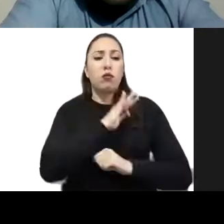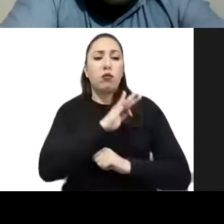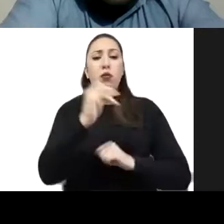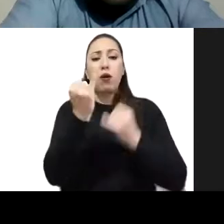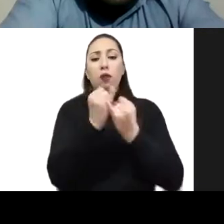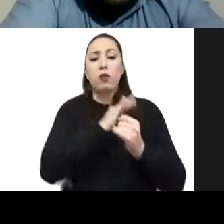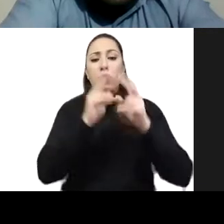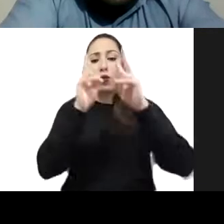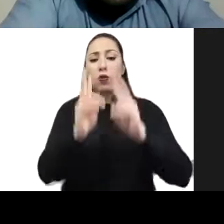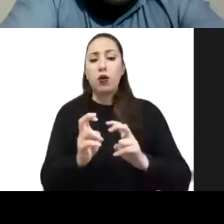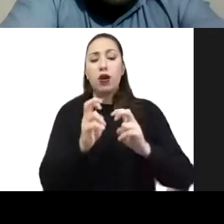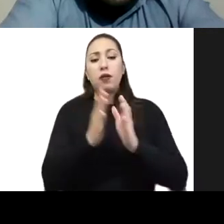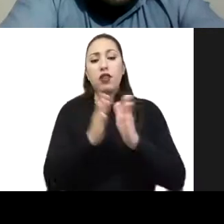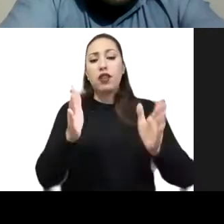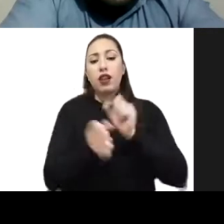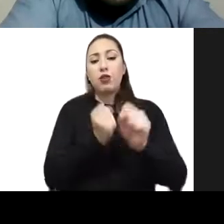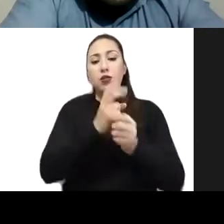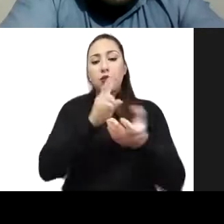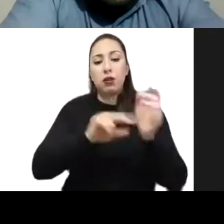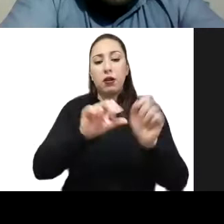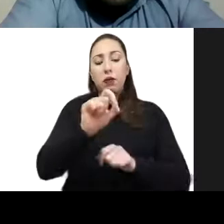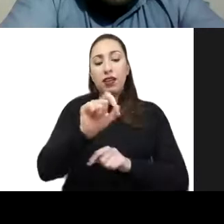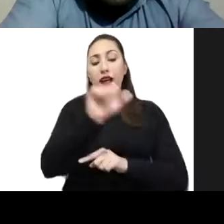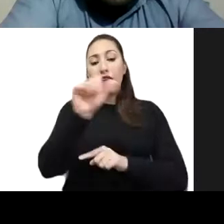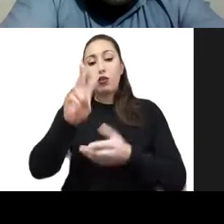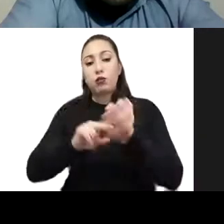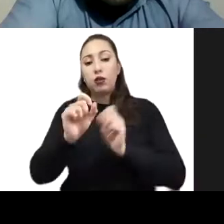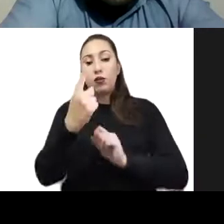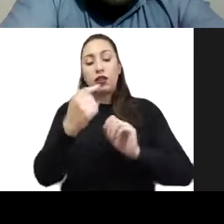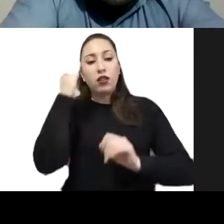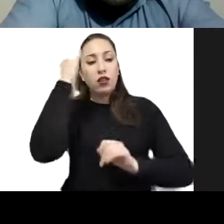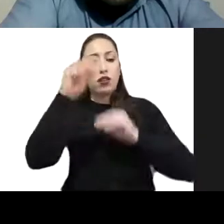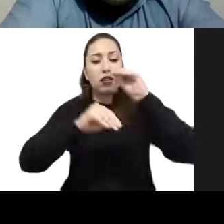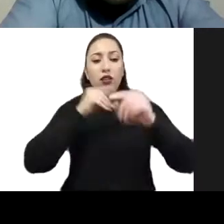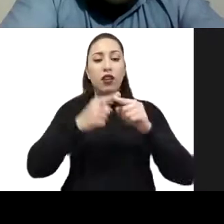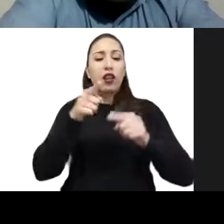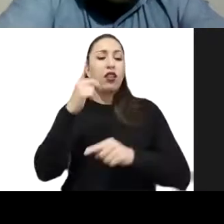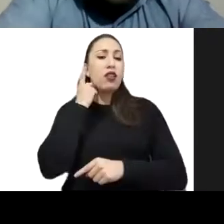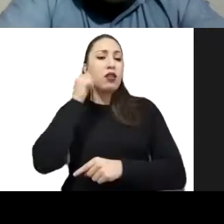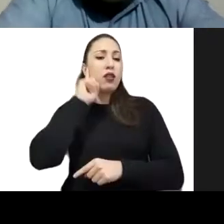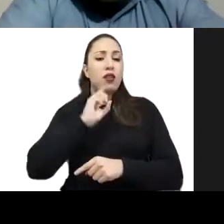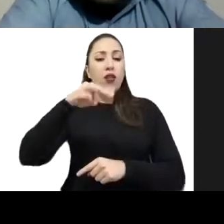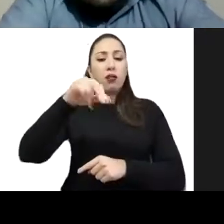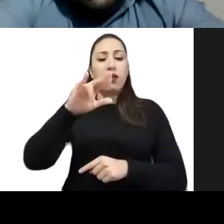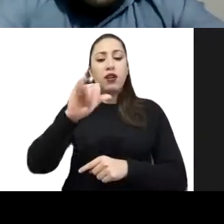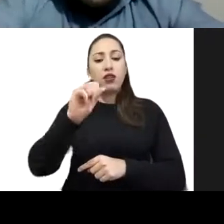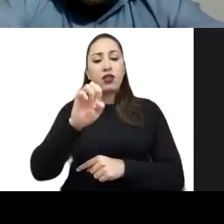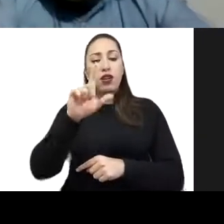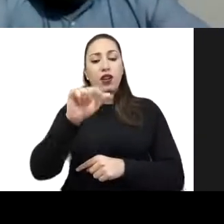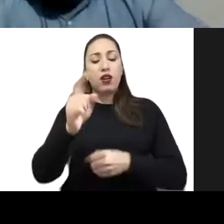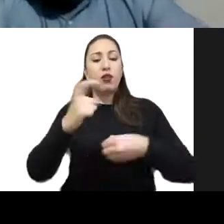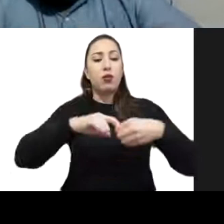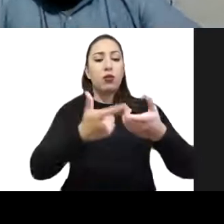ciclo escolar 2020-2021, presentado por la diputada Marisela Zúñiga Cerón del Grupo Parlamentario de Morena.